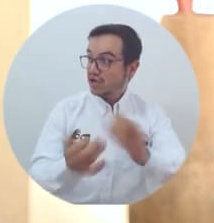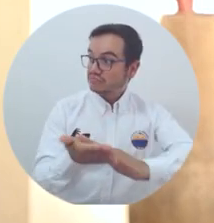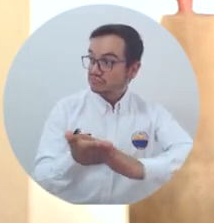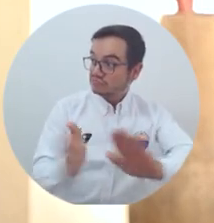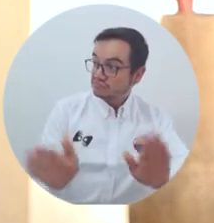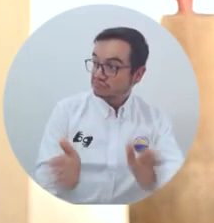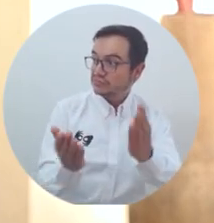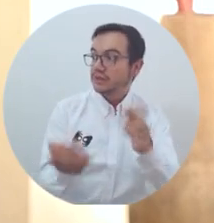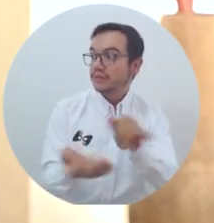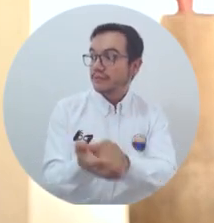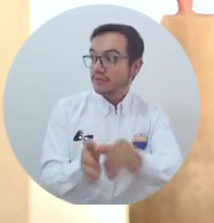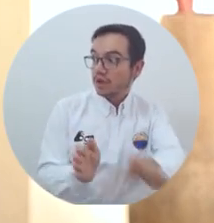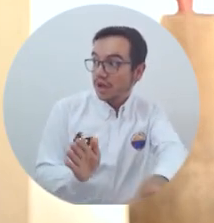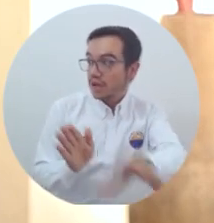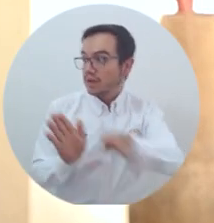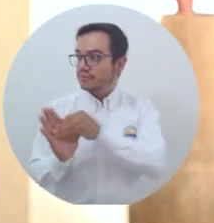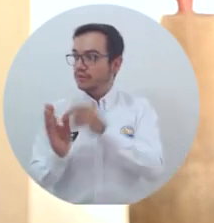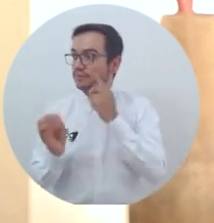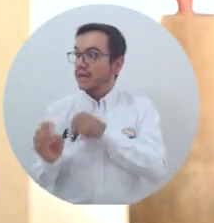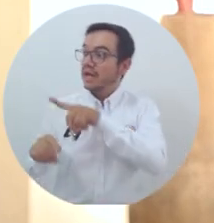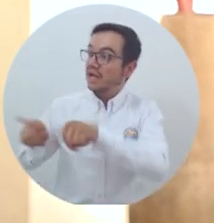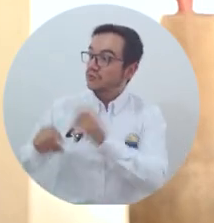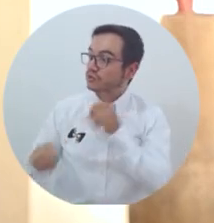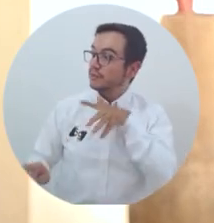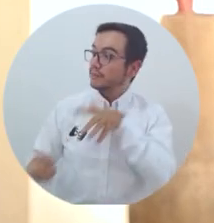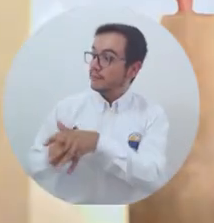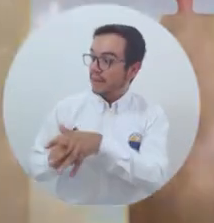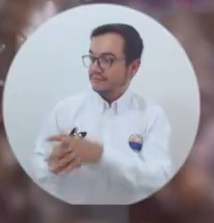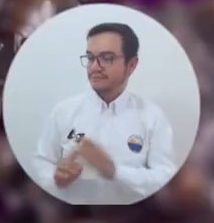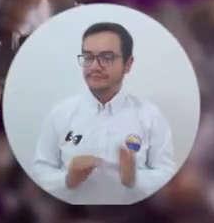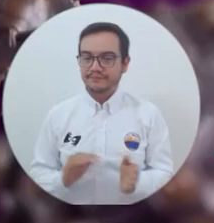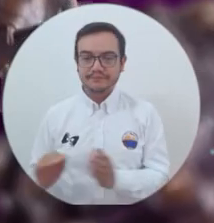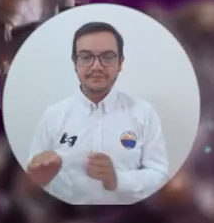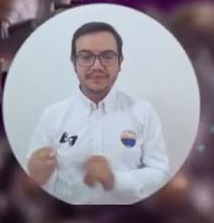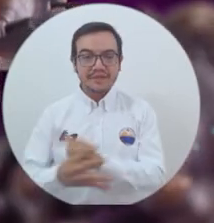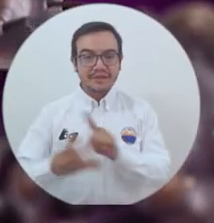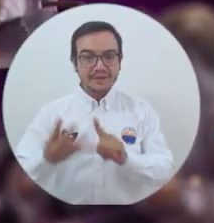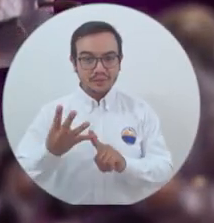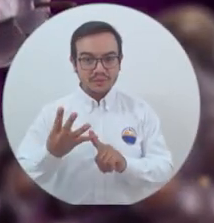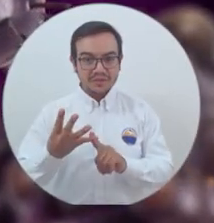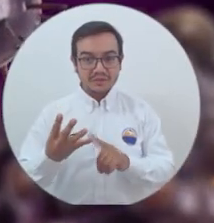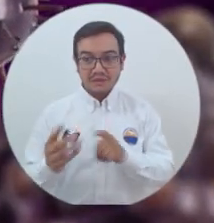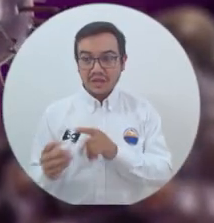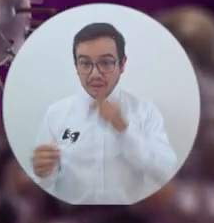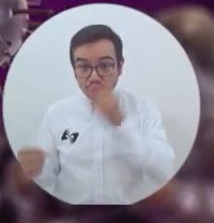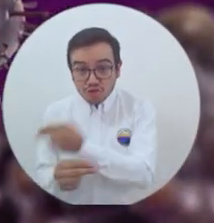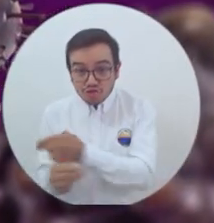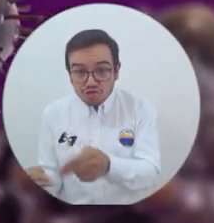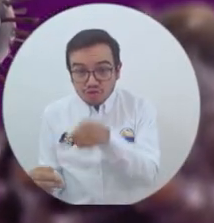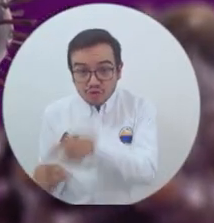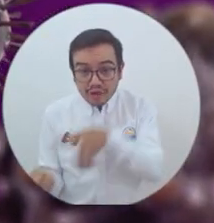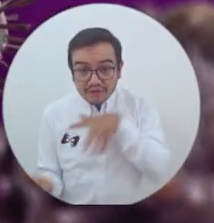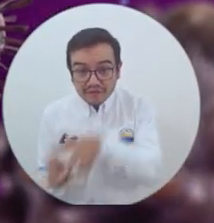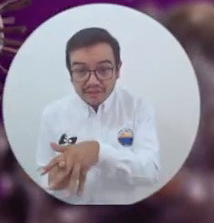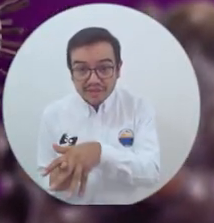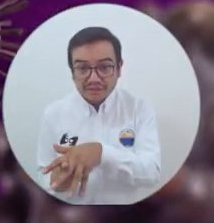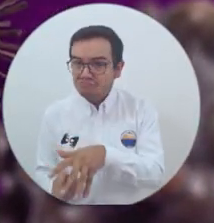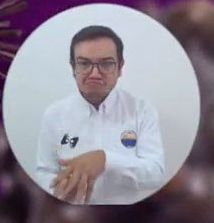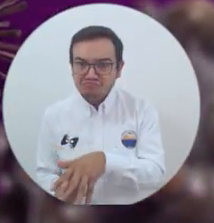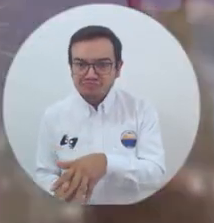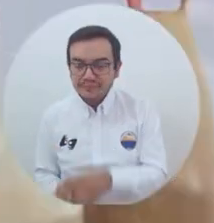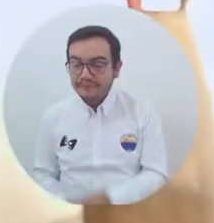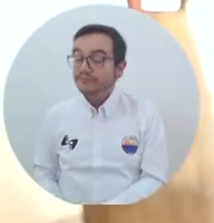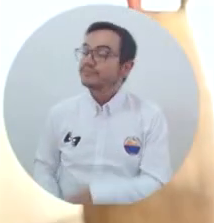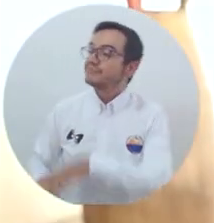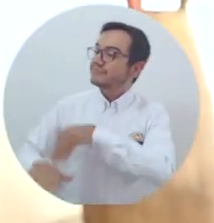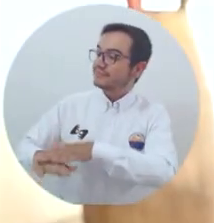una forma de tratamiento para las personas que están en estado agudo. 4. No afecta en gran medida a los menores de edad.